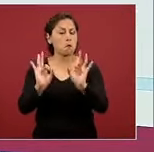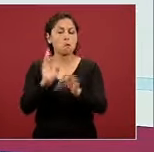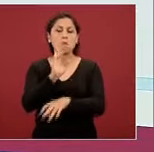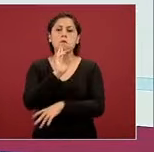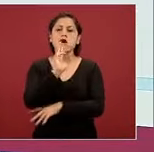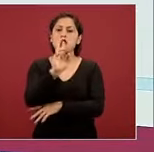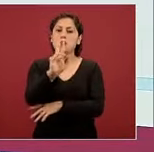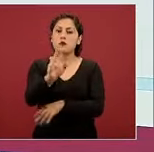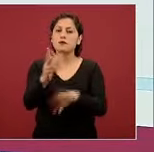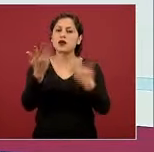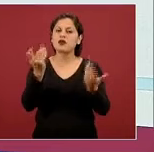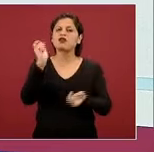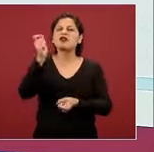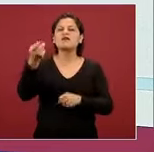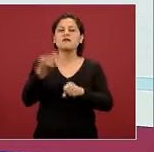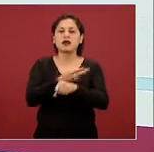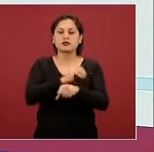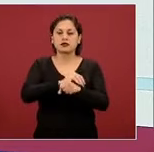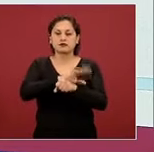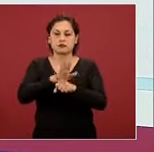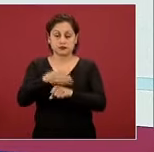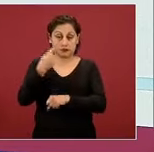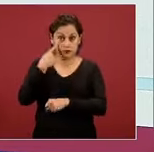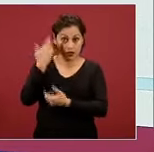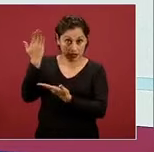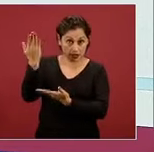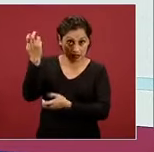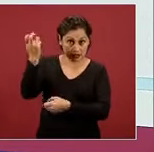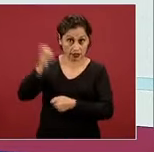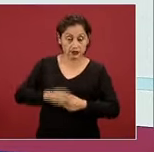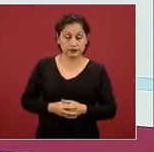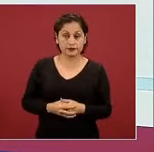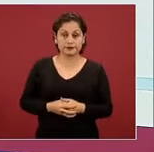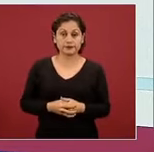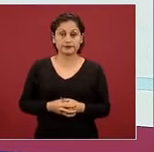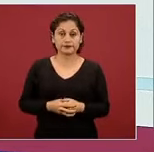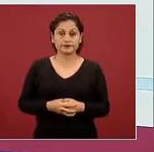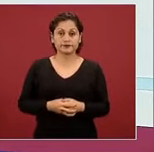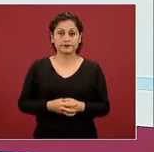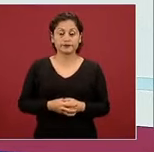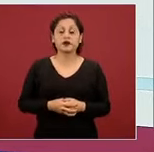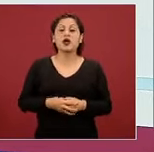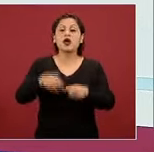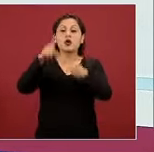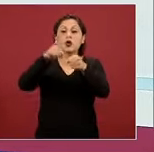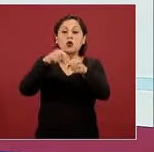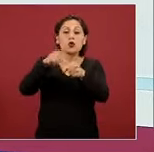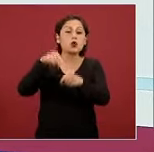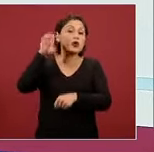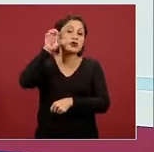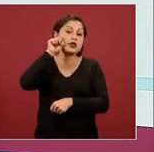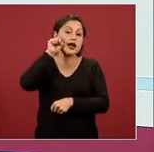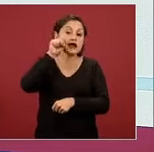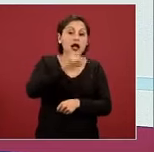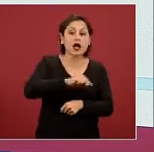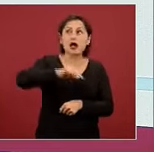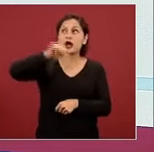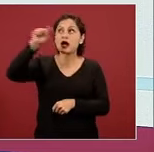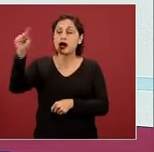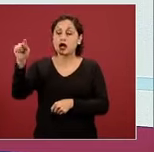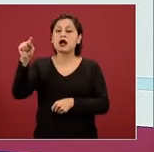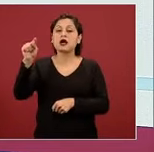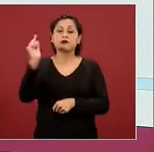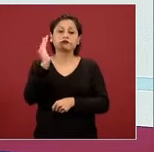tendencia de la epidemia. Veamos primero este indicador que se representa en esta línea naranja y que se lee en este eje del lado